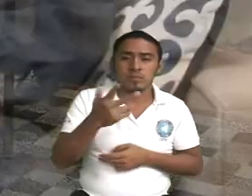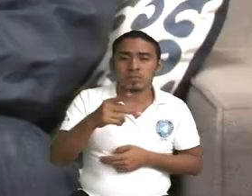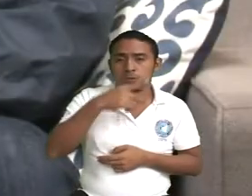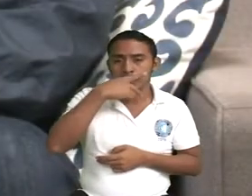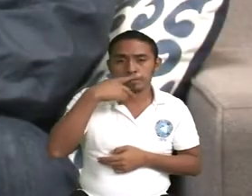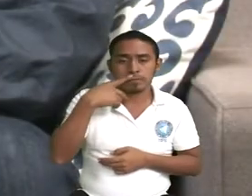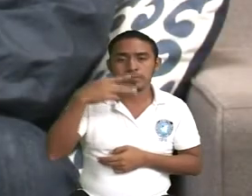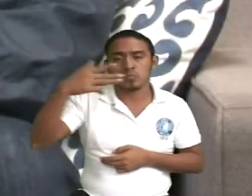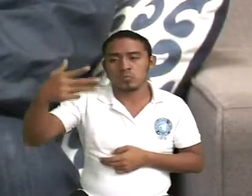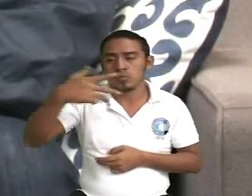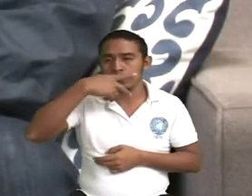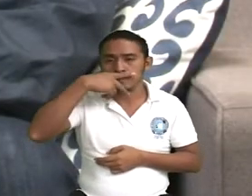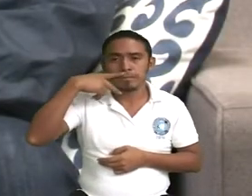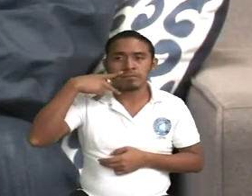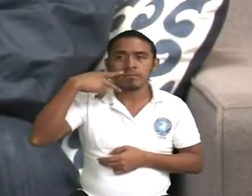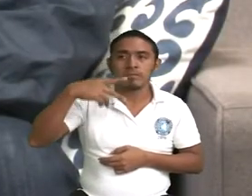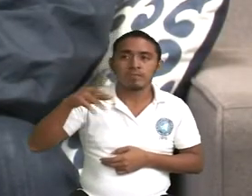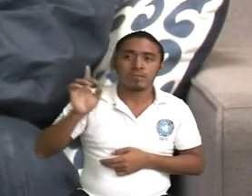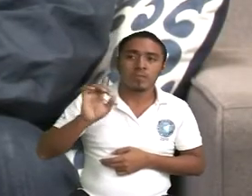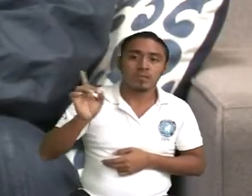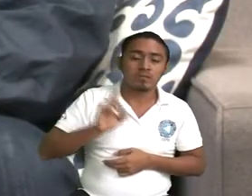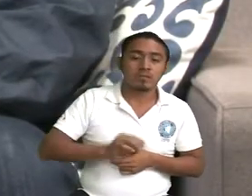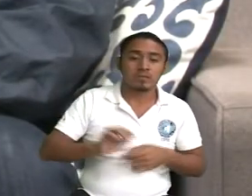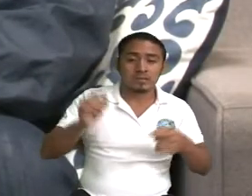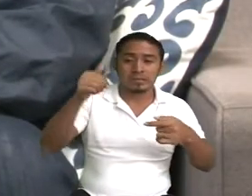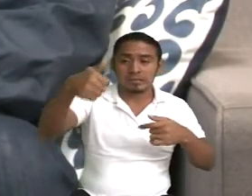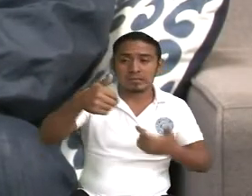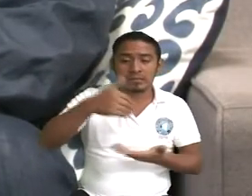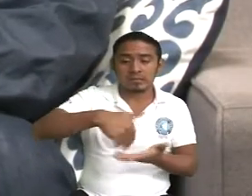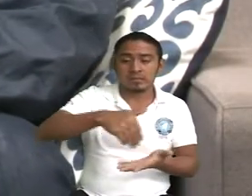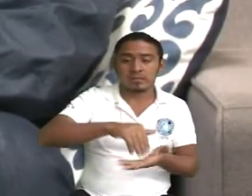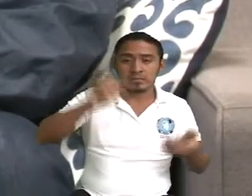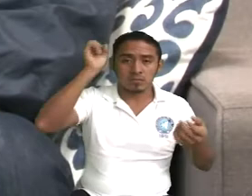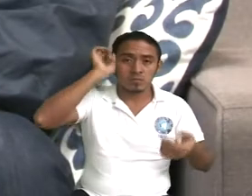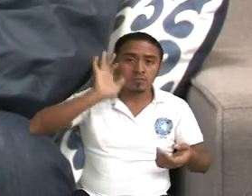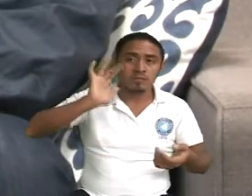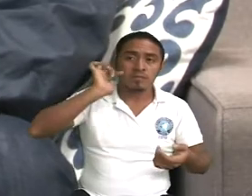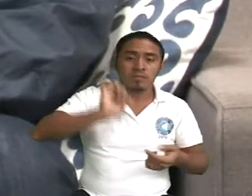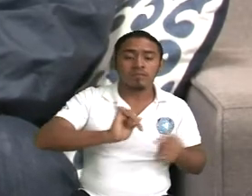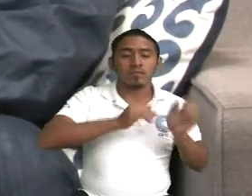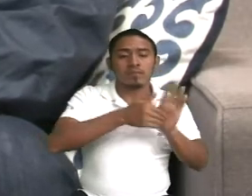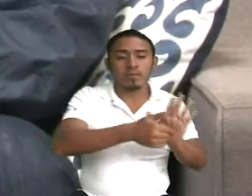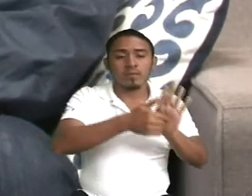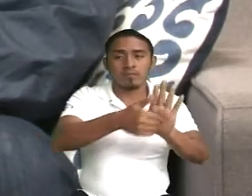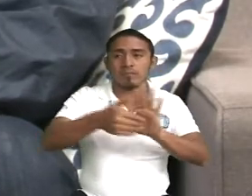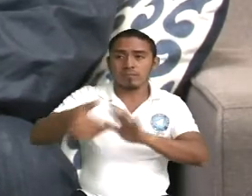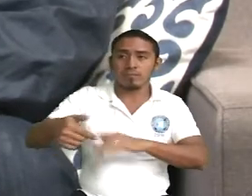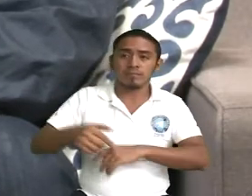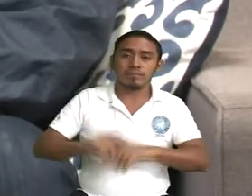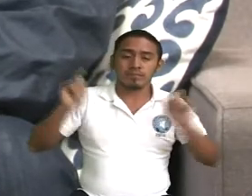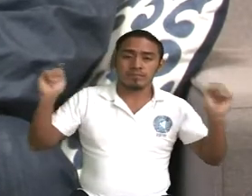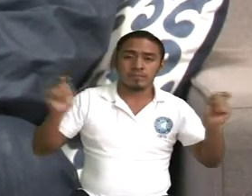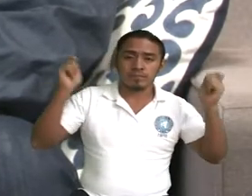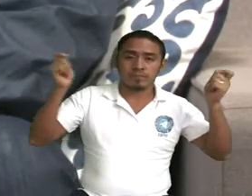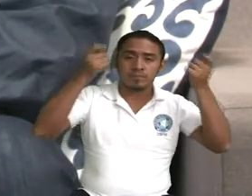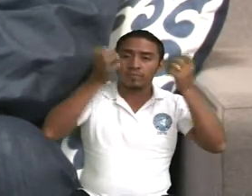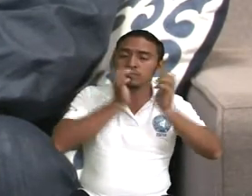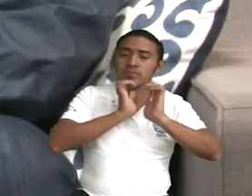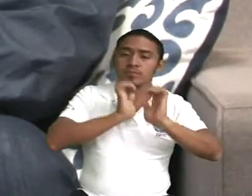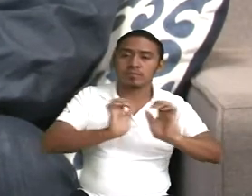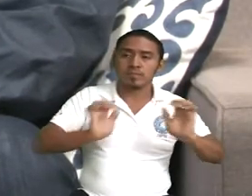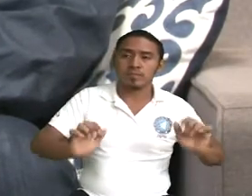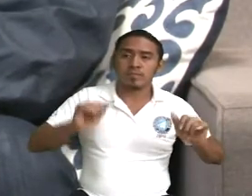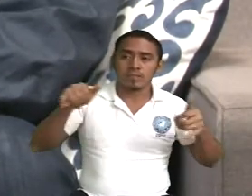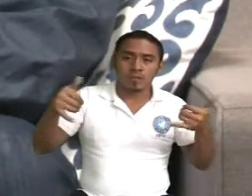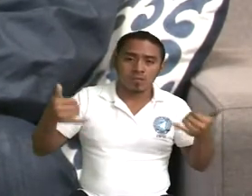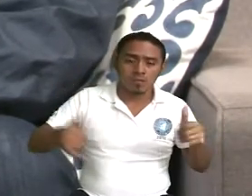9 vamos a estar en nuestros 6 centros turísticos donde vamos a estar celebrando a la niñez con